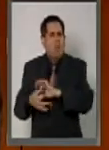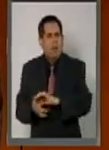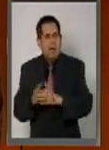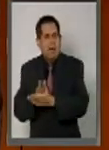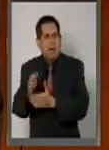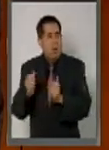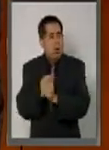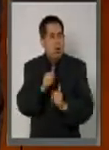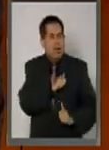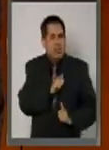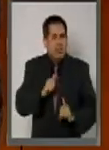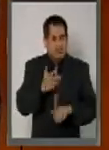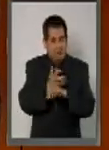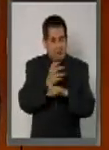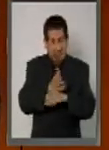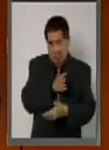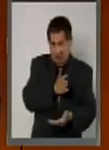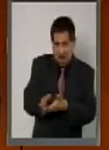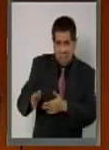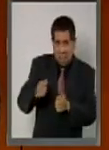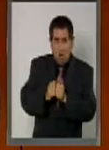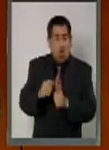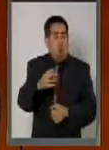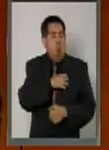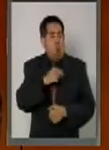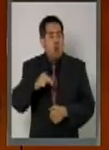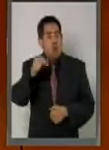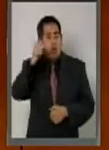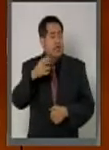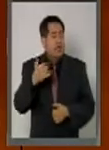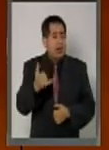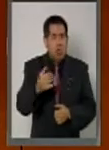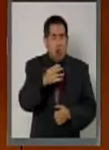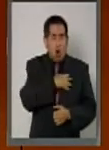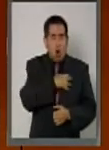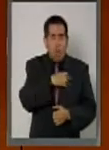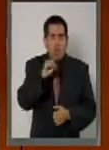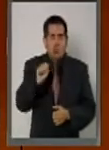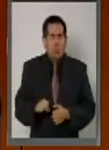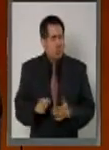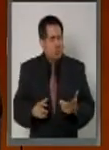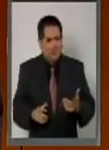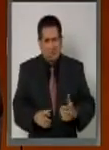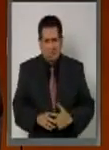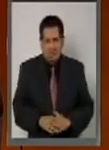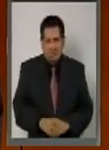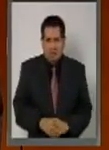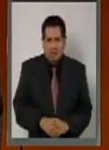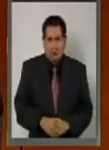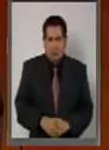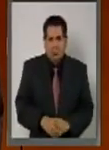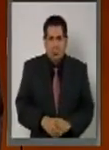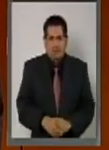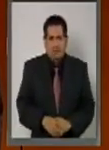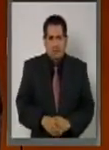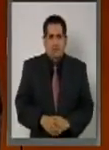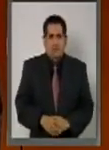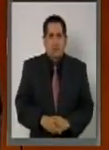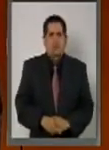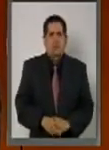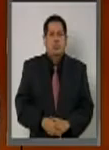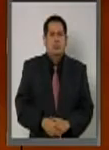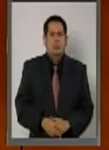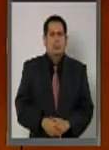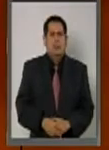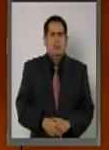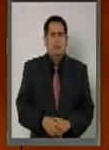el ejército norteamericano, el Comando Norte y el Comando Sur.